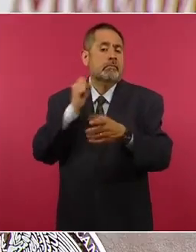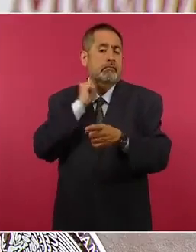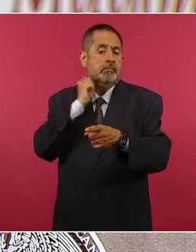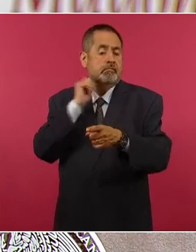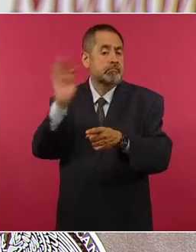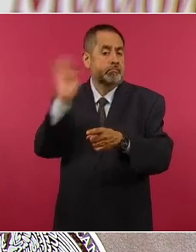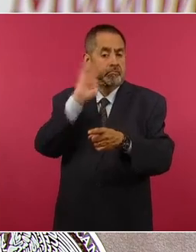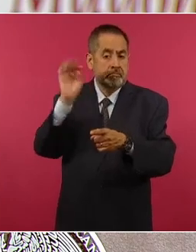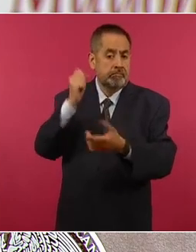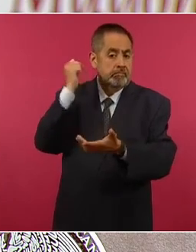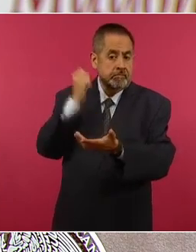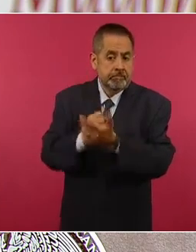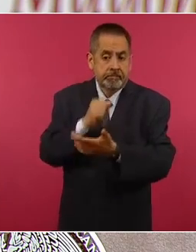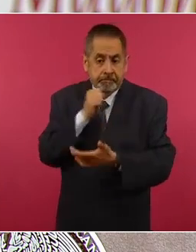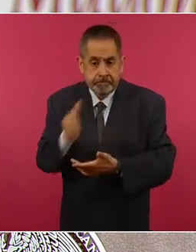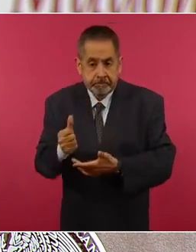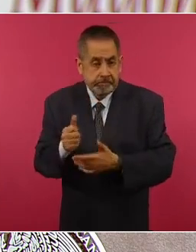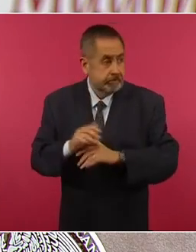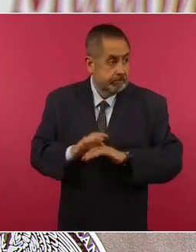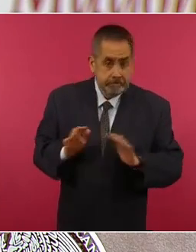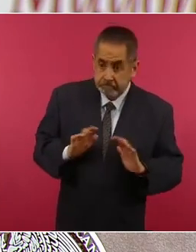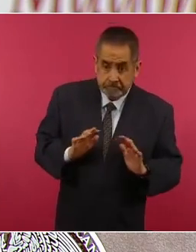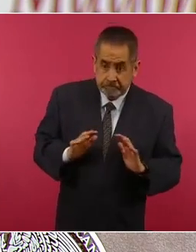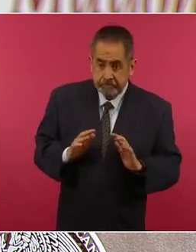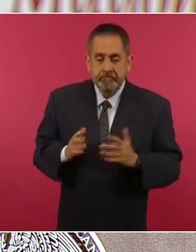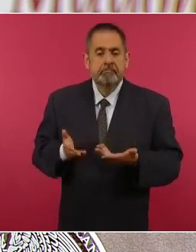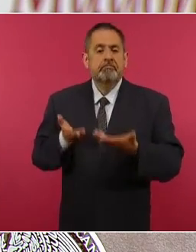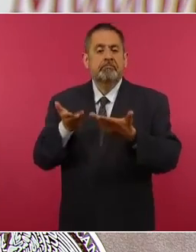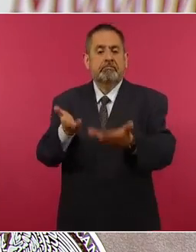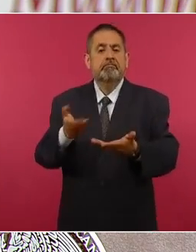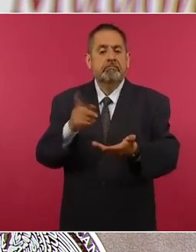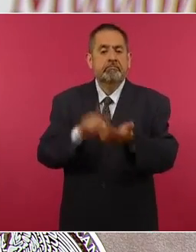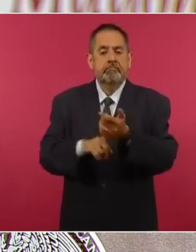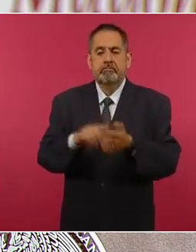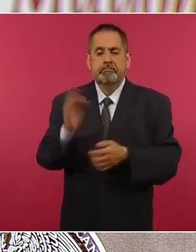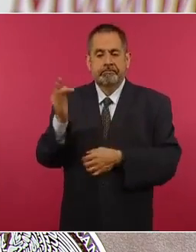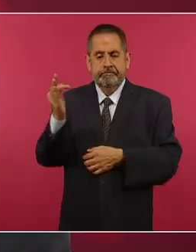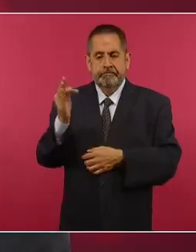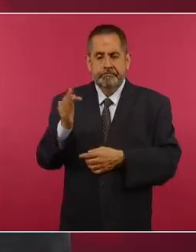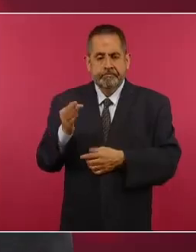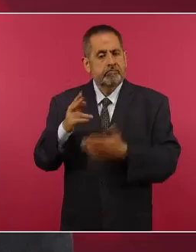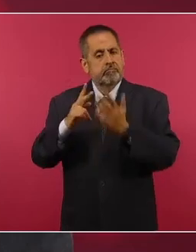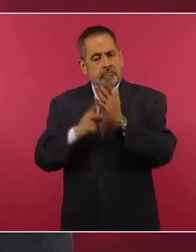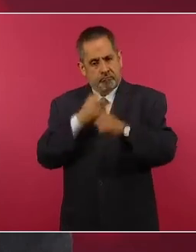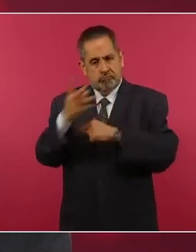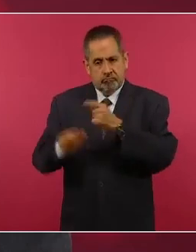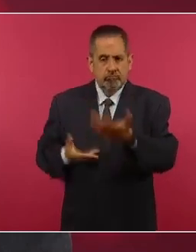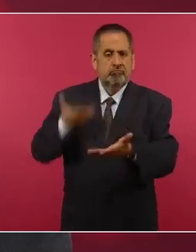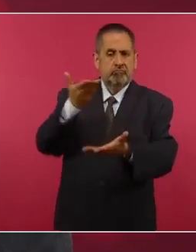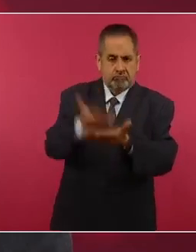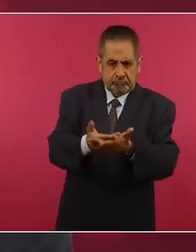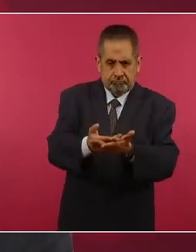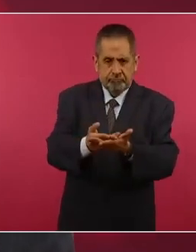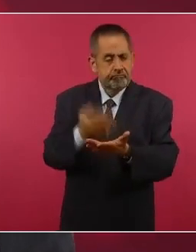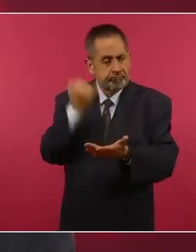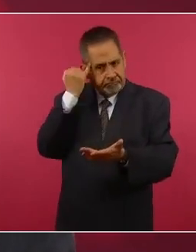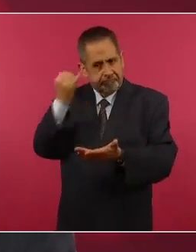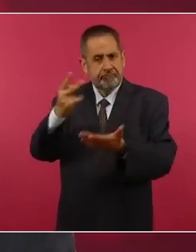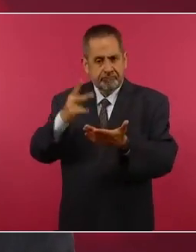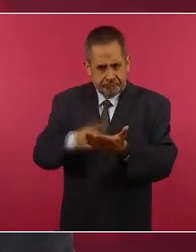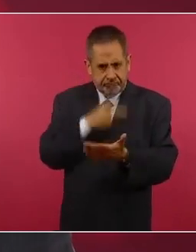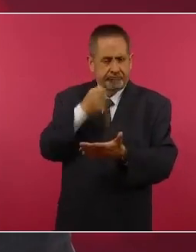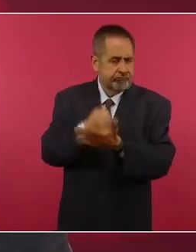fuese aprobado, se presentaría en los primeros días de febrero una nueva iniciativa